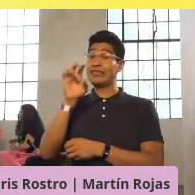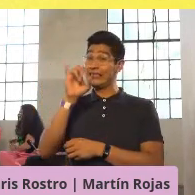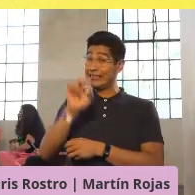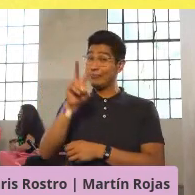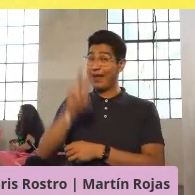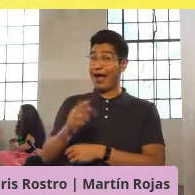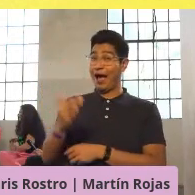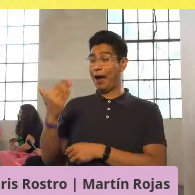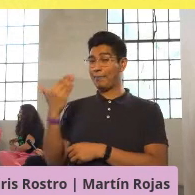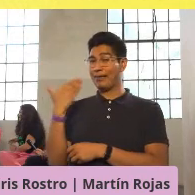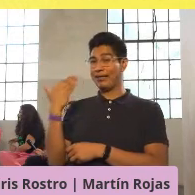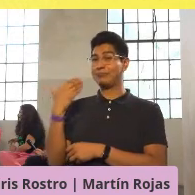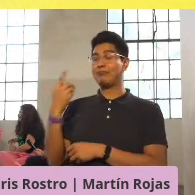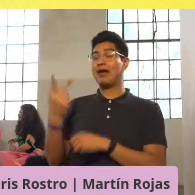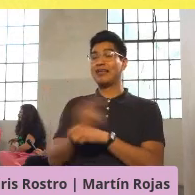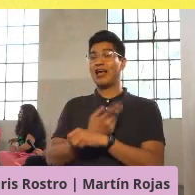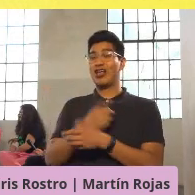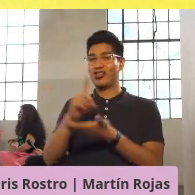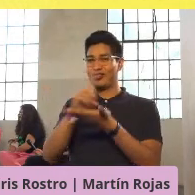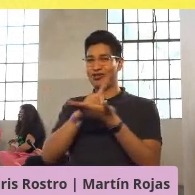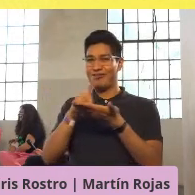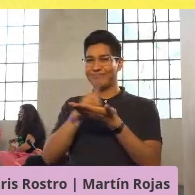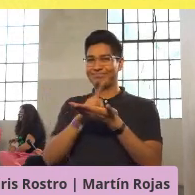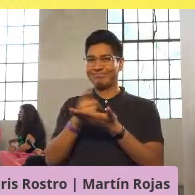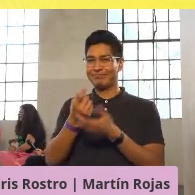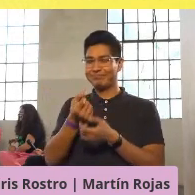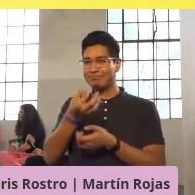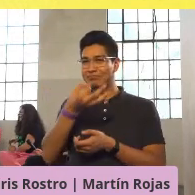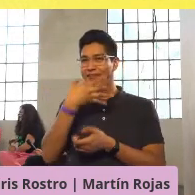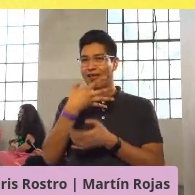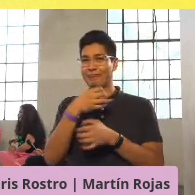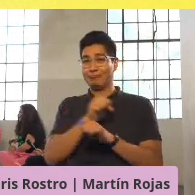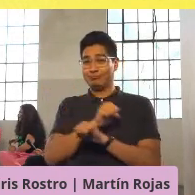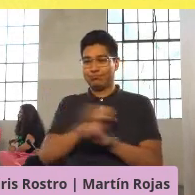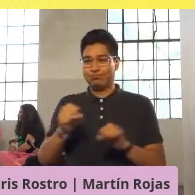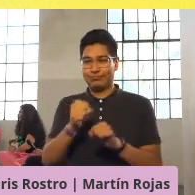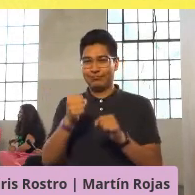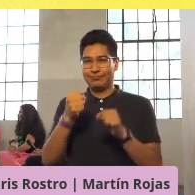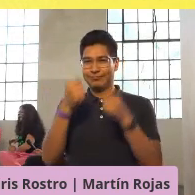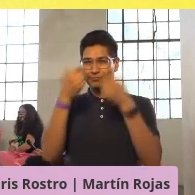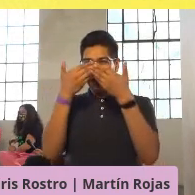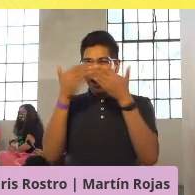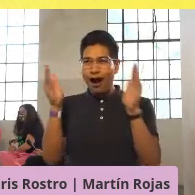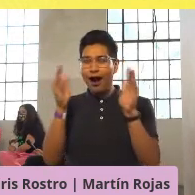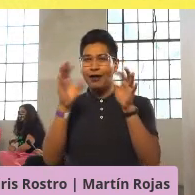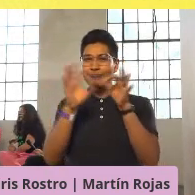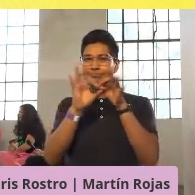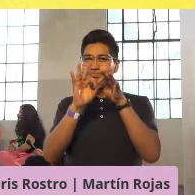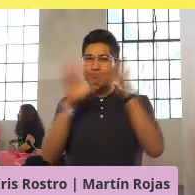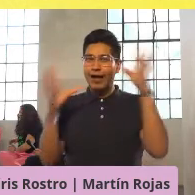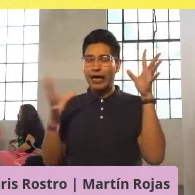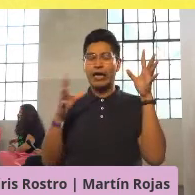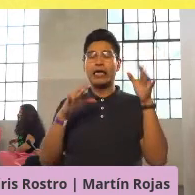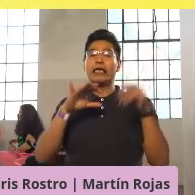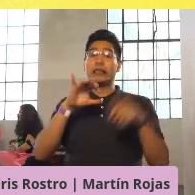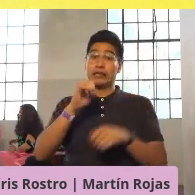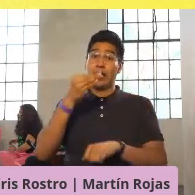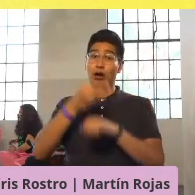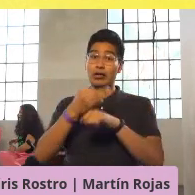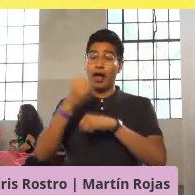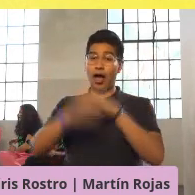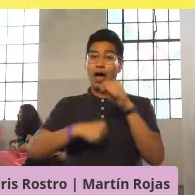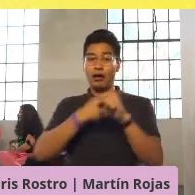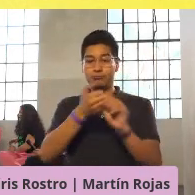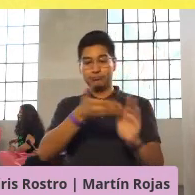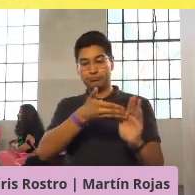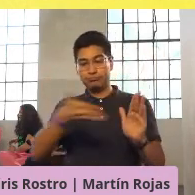verdad. O sea, como que hicimos un montón de cosas. Sí, ahora que lo pienso, como que no sé qué viene, porque, o sea, como que hicimos tantas cosas este año que yo como, wow, o sea,